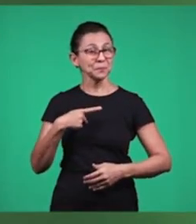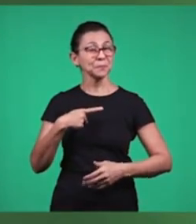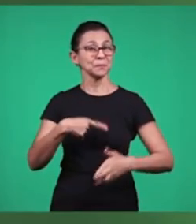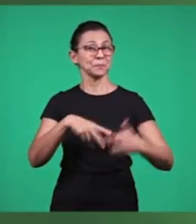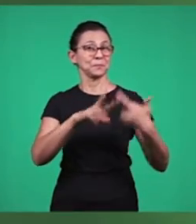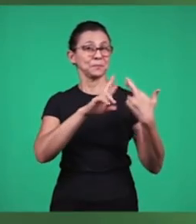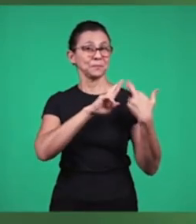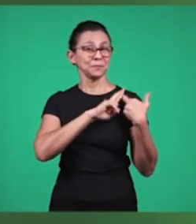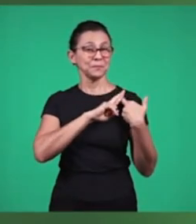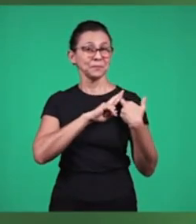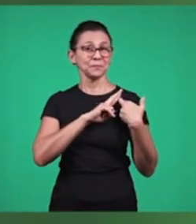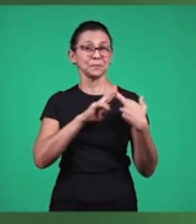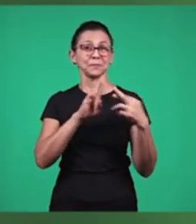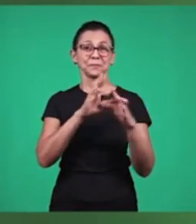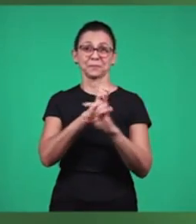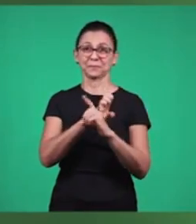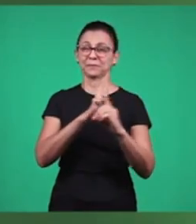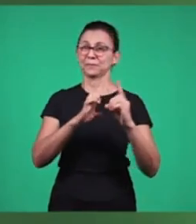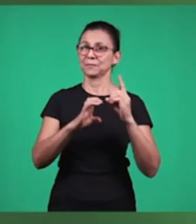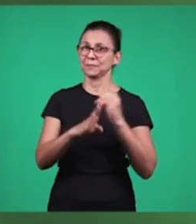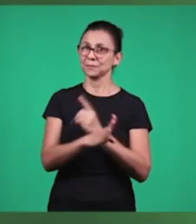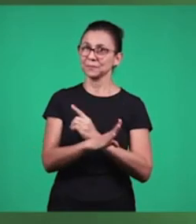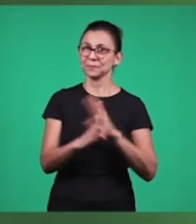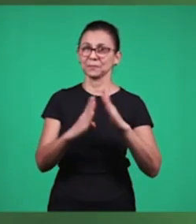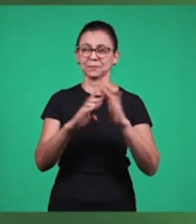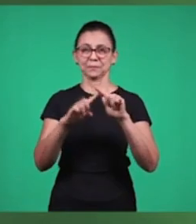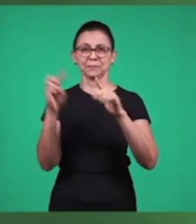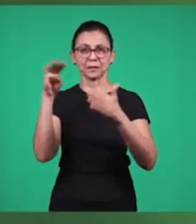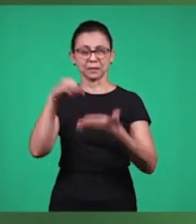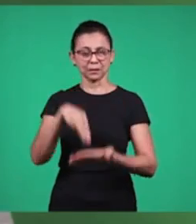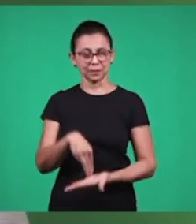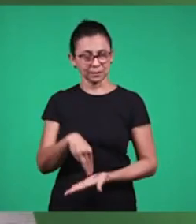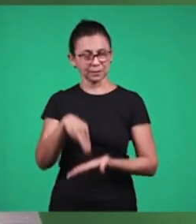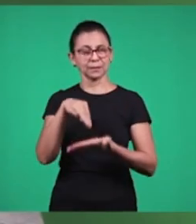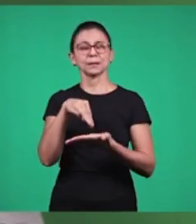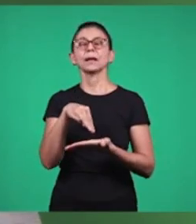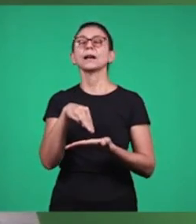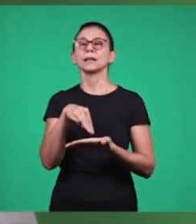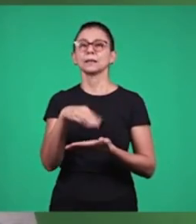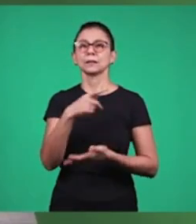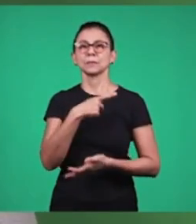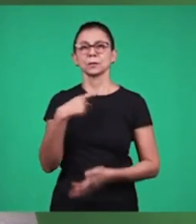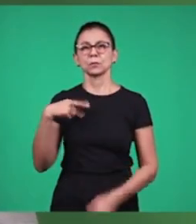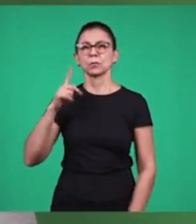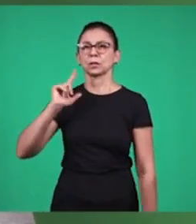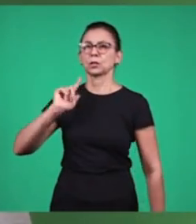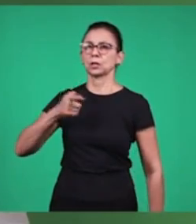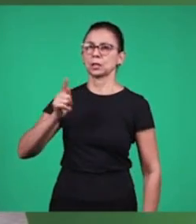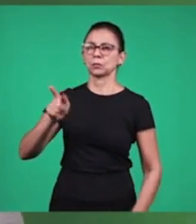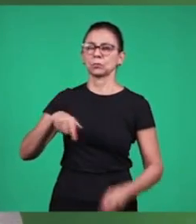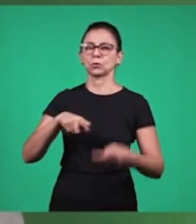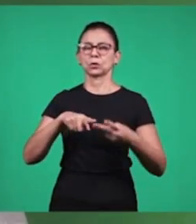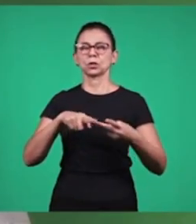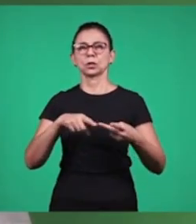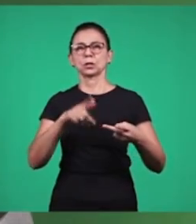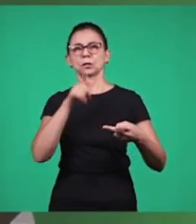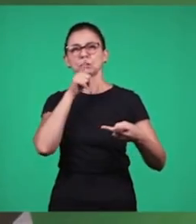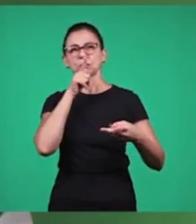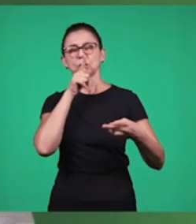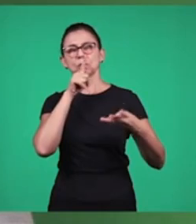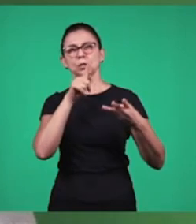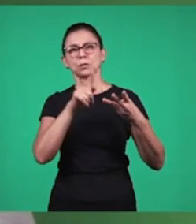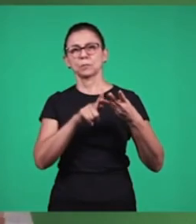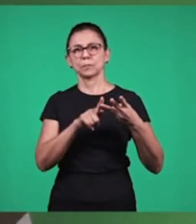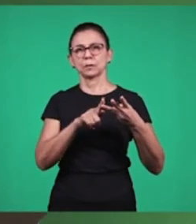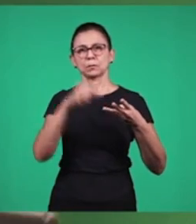responsables por la Escuela Bíblica de la Iglesia Cristiana Maranata, Pastor Yedelti, Pastor Gilson, el